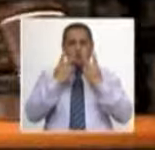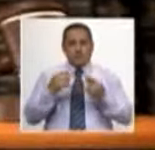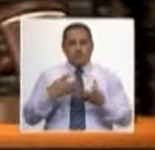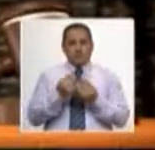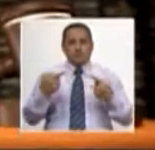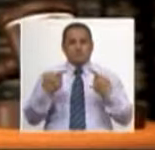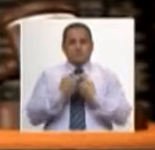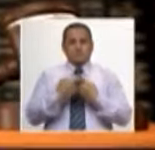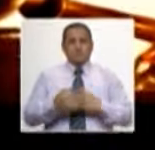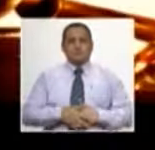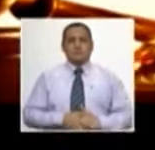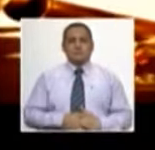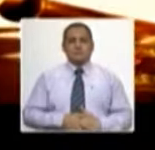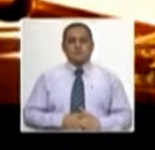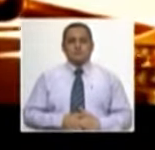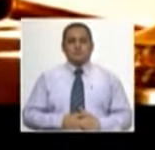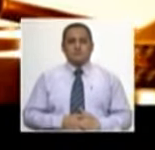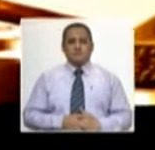controversia.